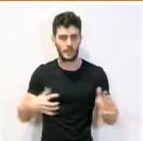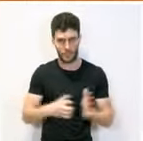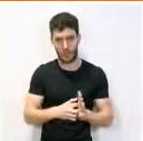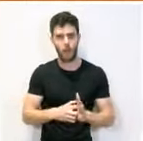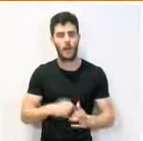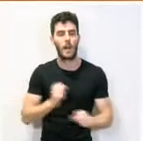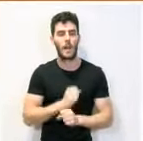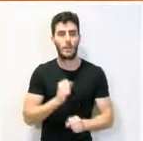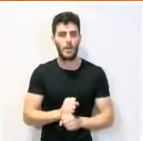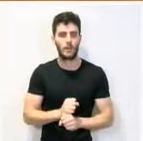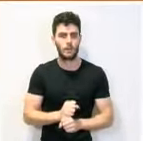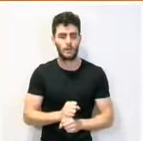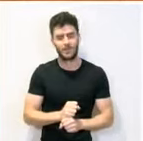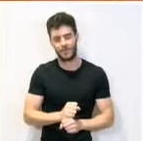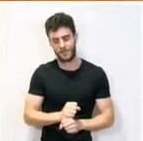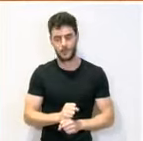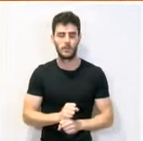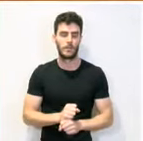siniestralidad laboral ha sido